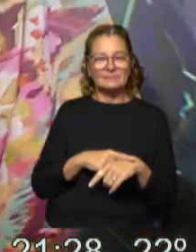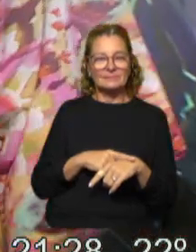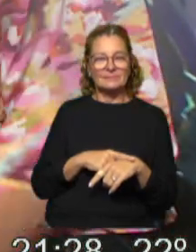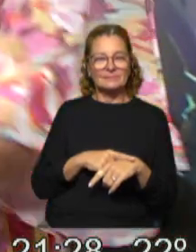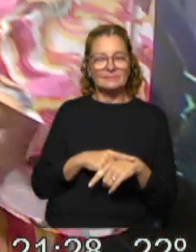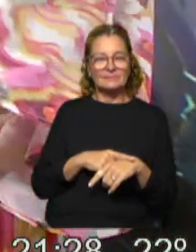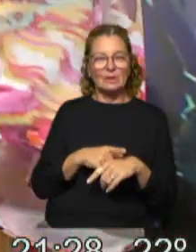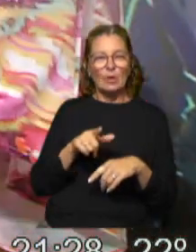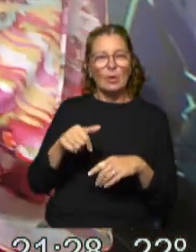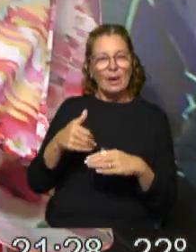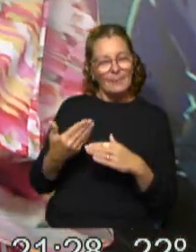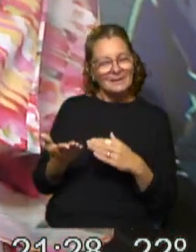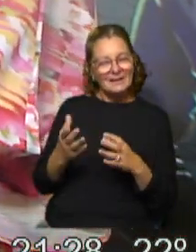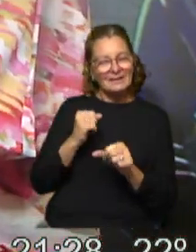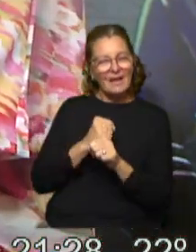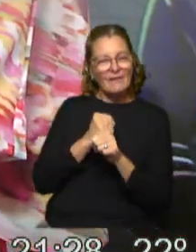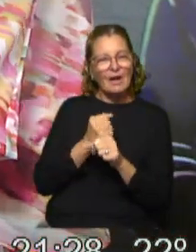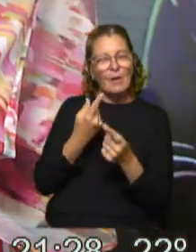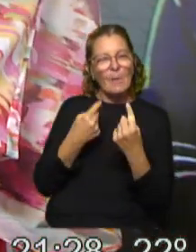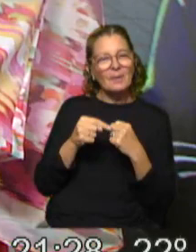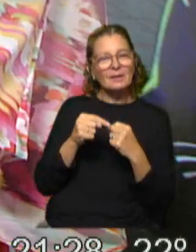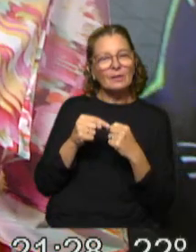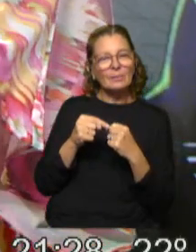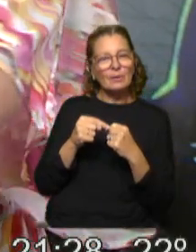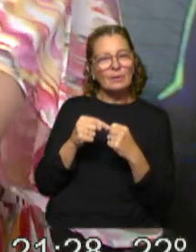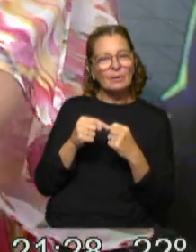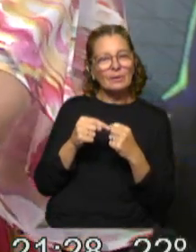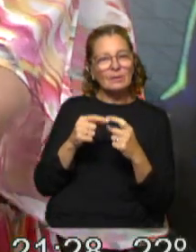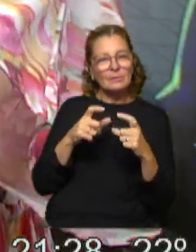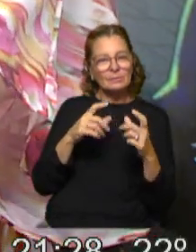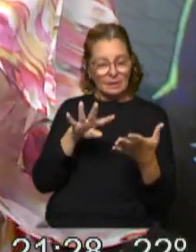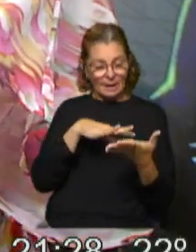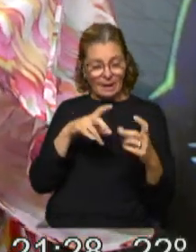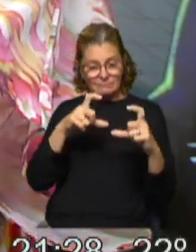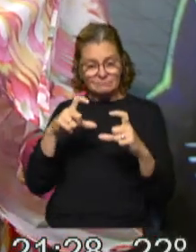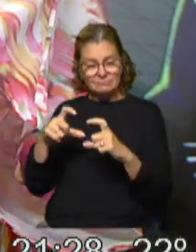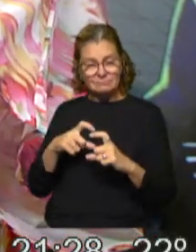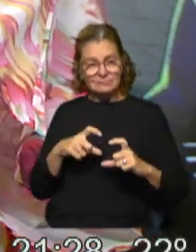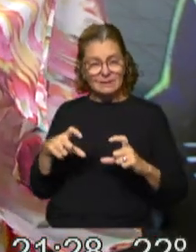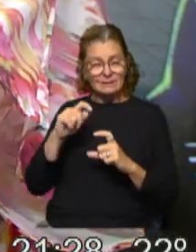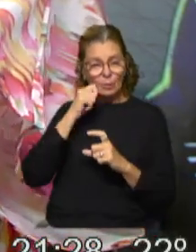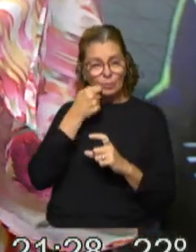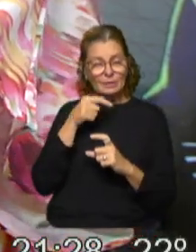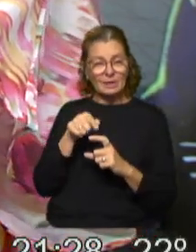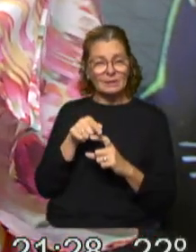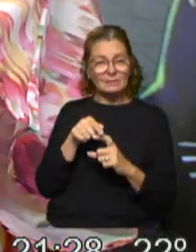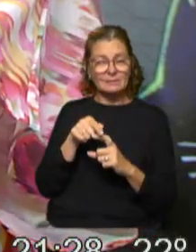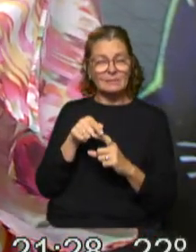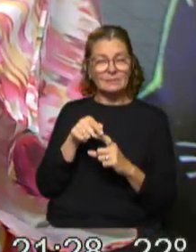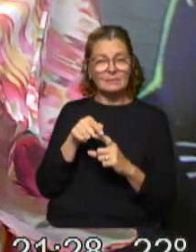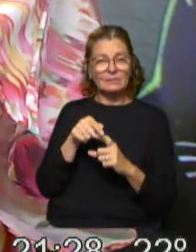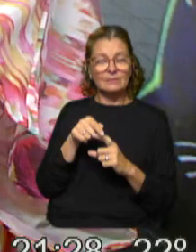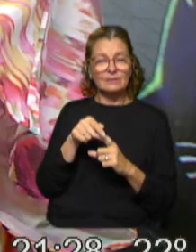Una cosa es el trabajo, pero después, ¿sos consumidora de novelas gráficas también? ¿Desde ahí?